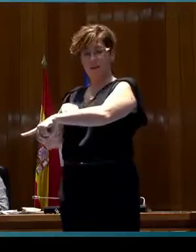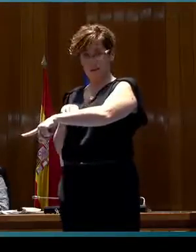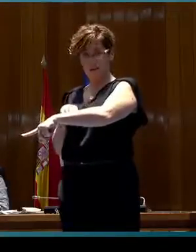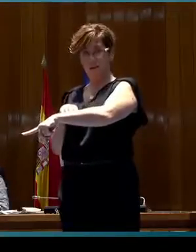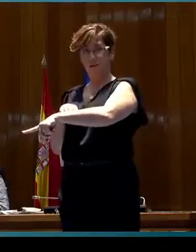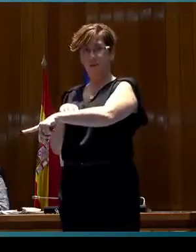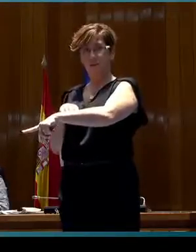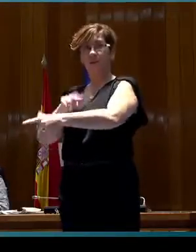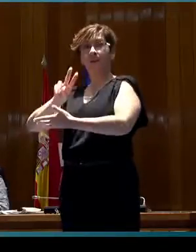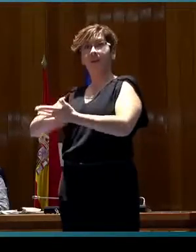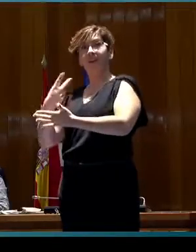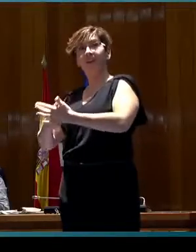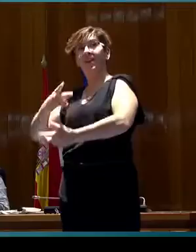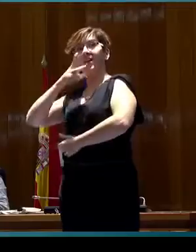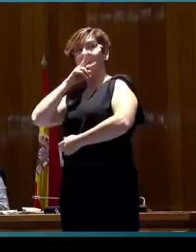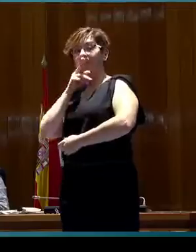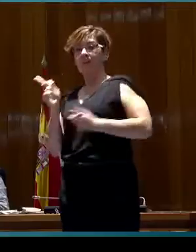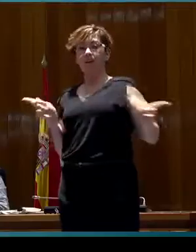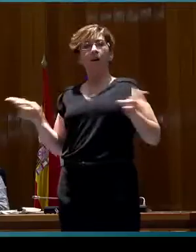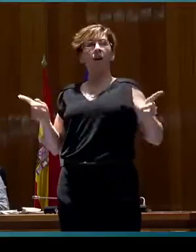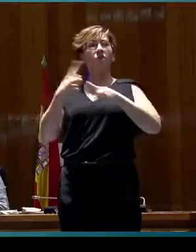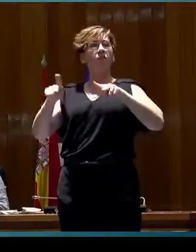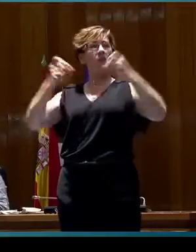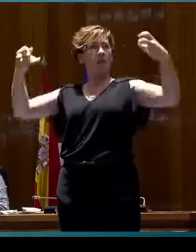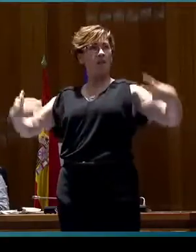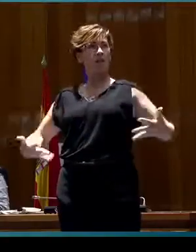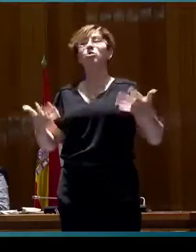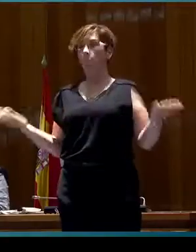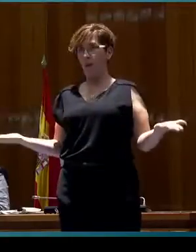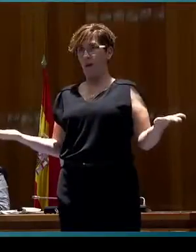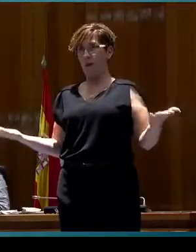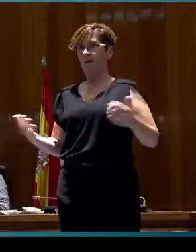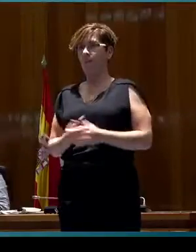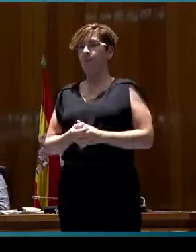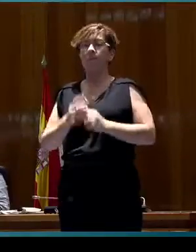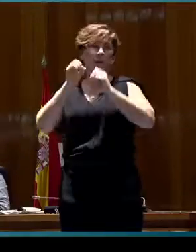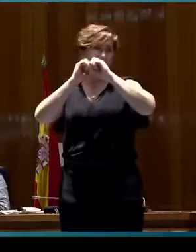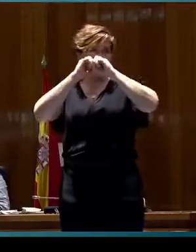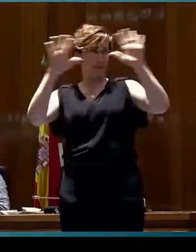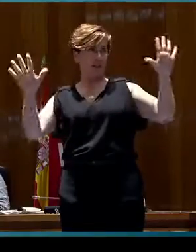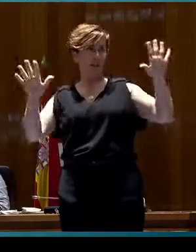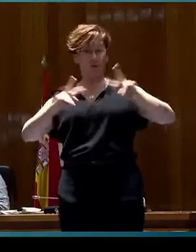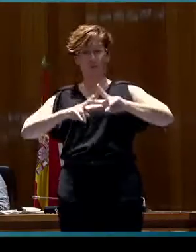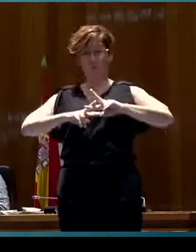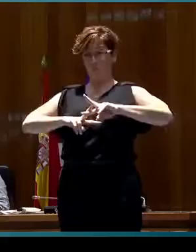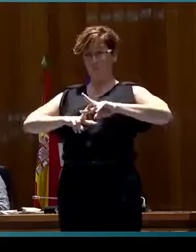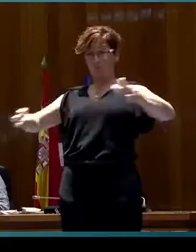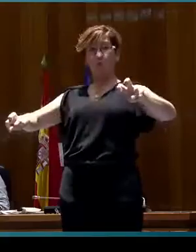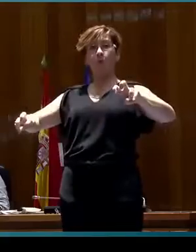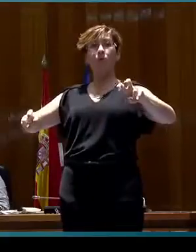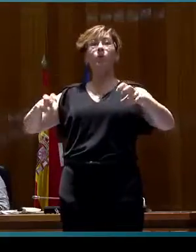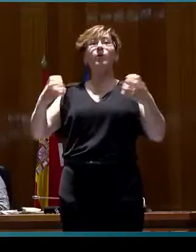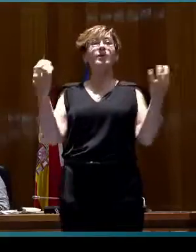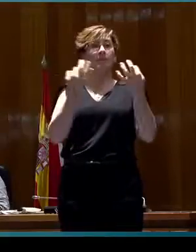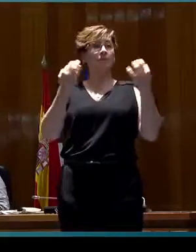a los intérpretes de lenguas orales. Es evidente que desde un principio ya Chomsky señaló que la facultad del lenguaje